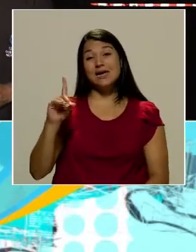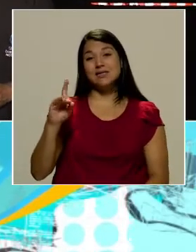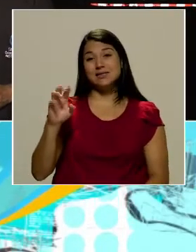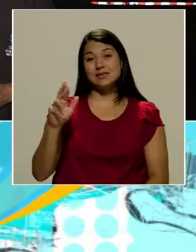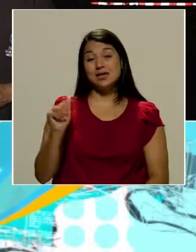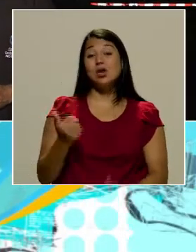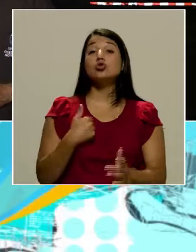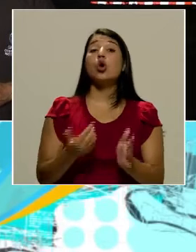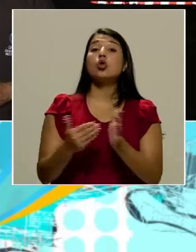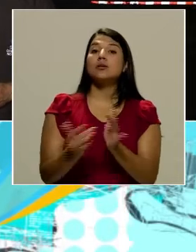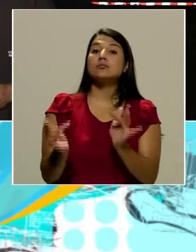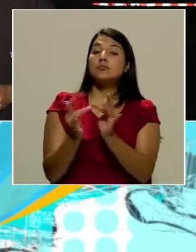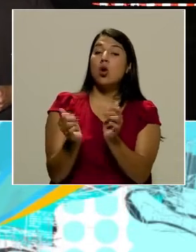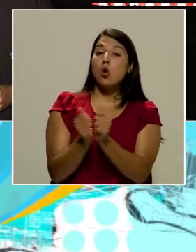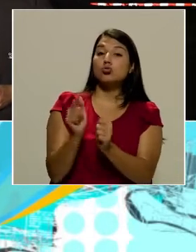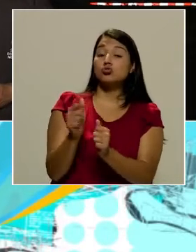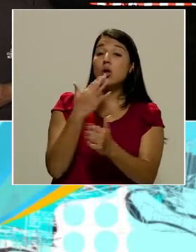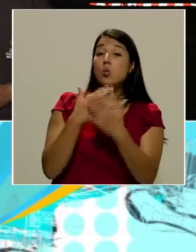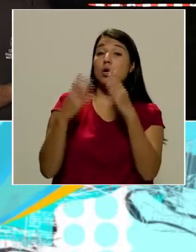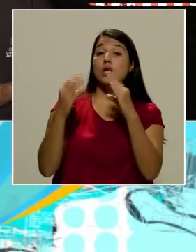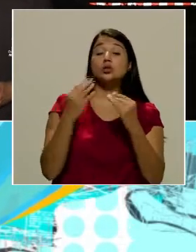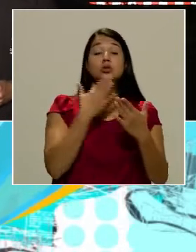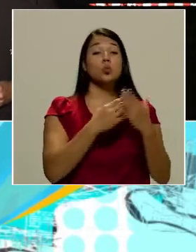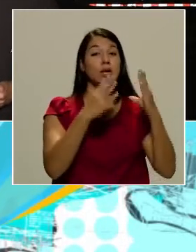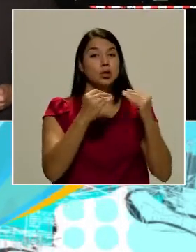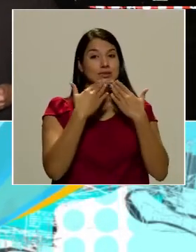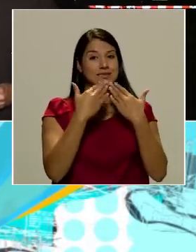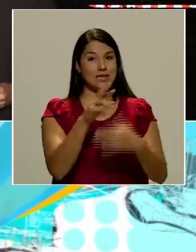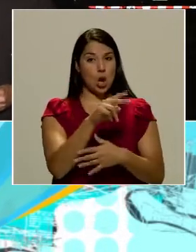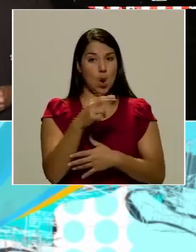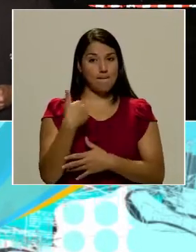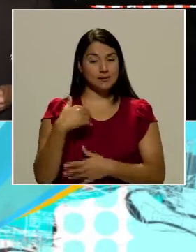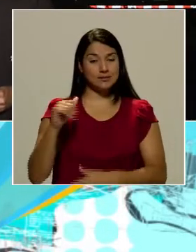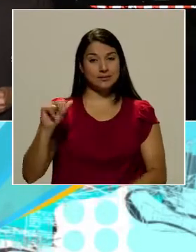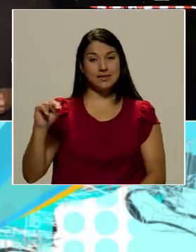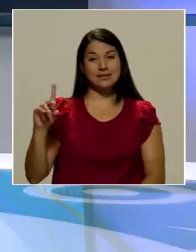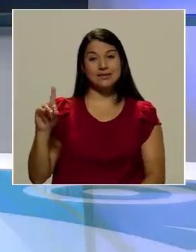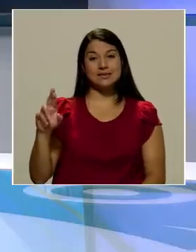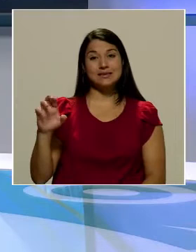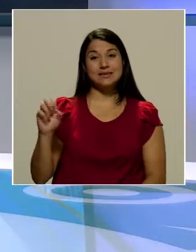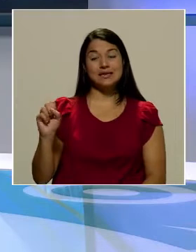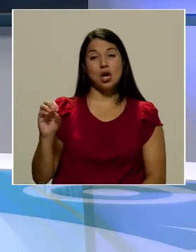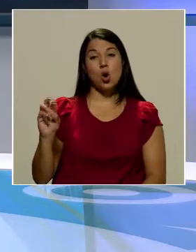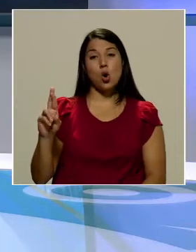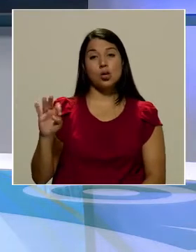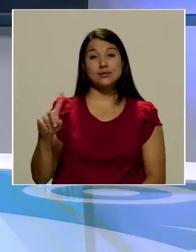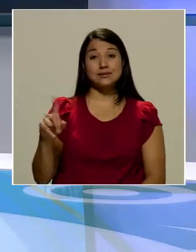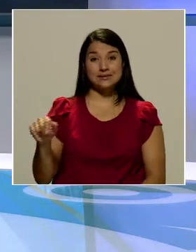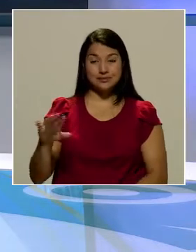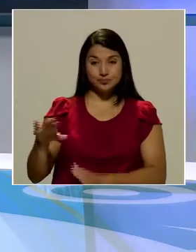allá en La Bruca. Buenas noches. Buenas noches, muchas gracias a nuestro compañero Andrés Ortiz. Precisamente en